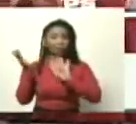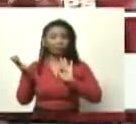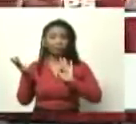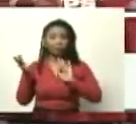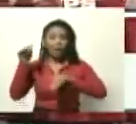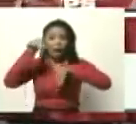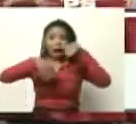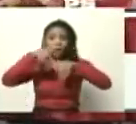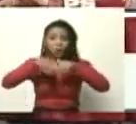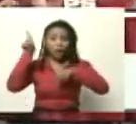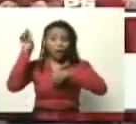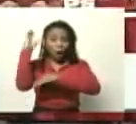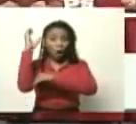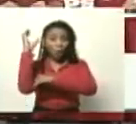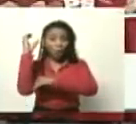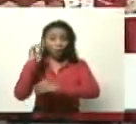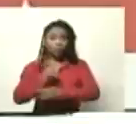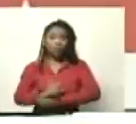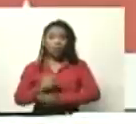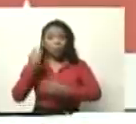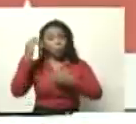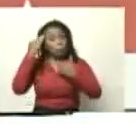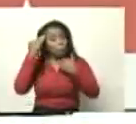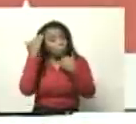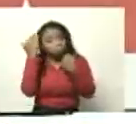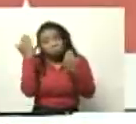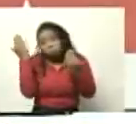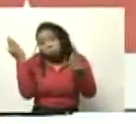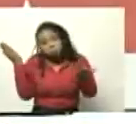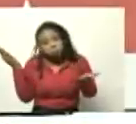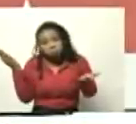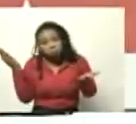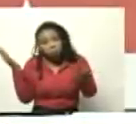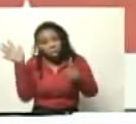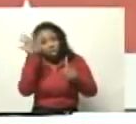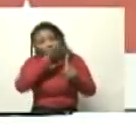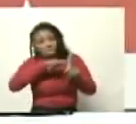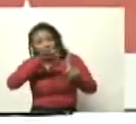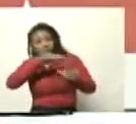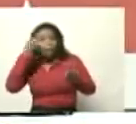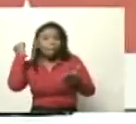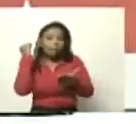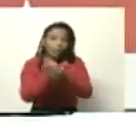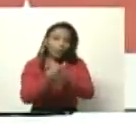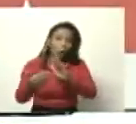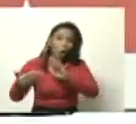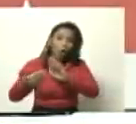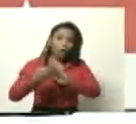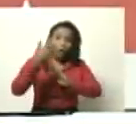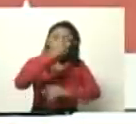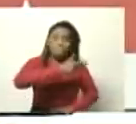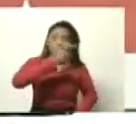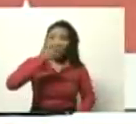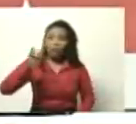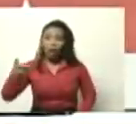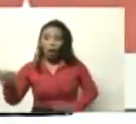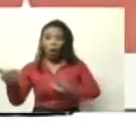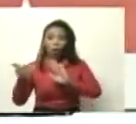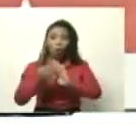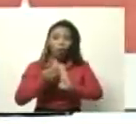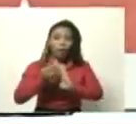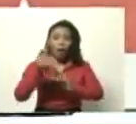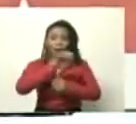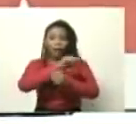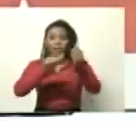¿Elecciones en Colombia? No sabemos. Amenazas de muerte contra candidatos, contra la candidata